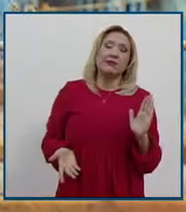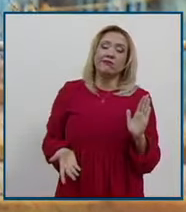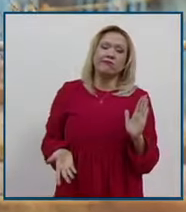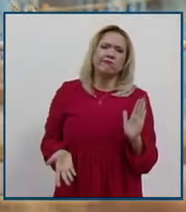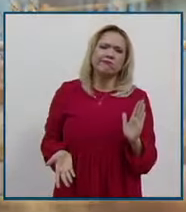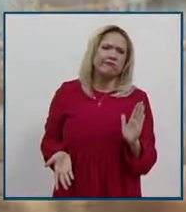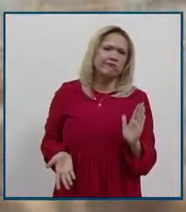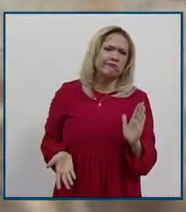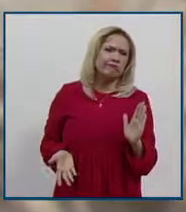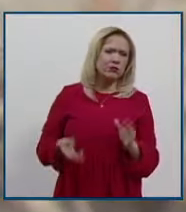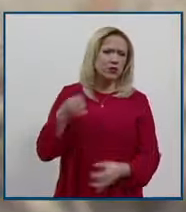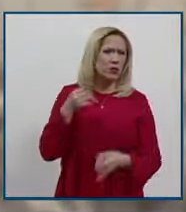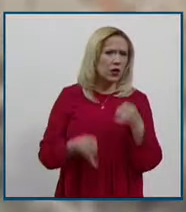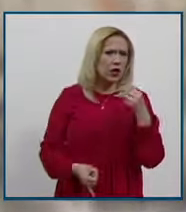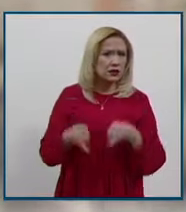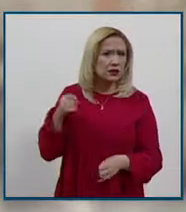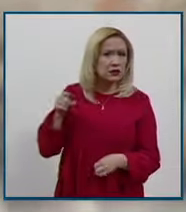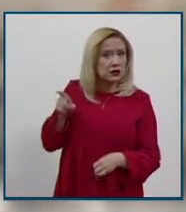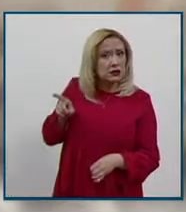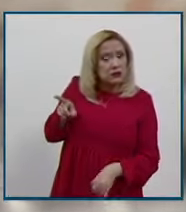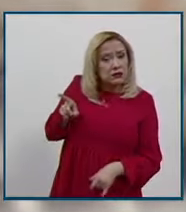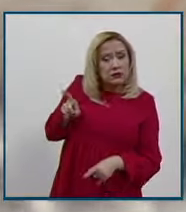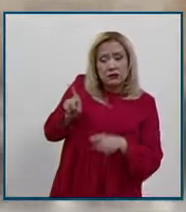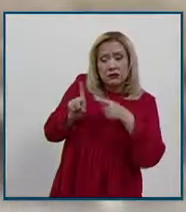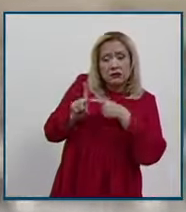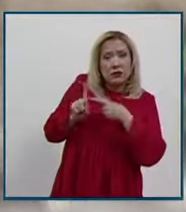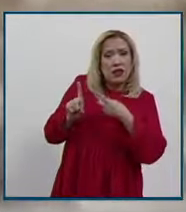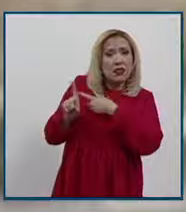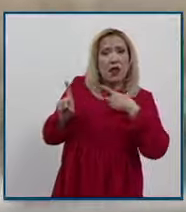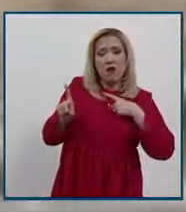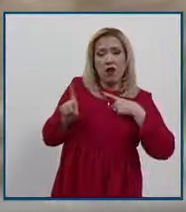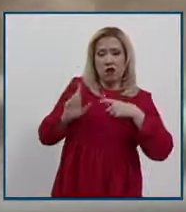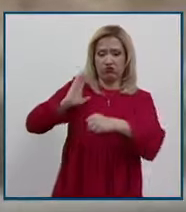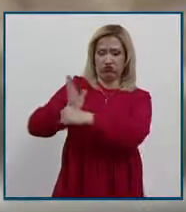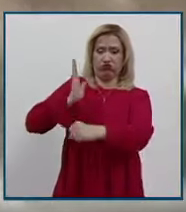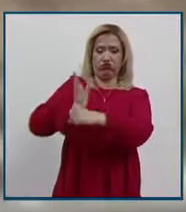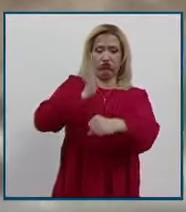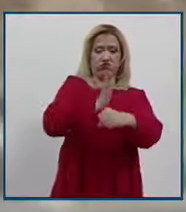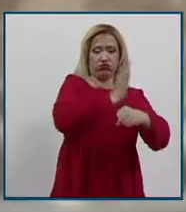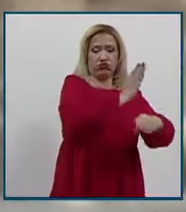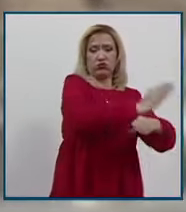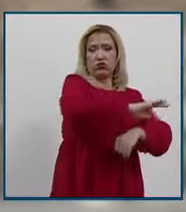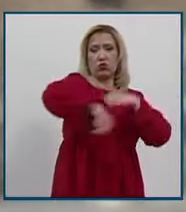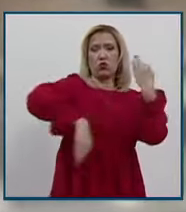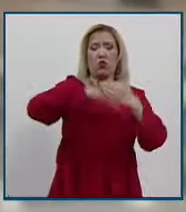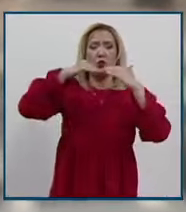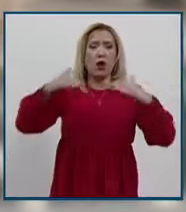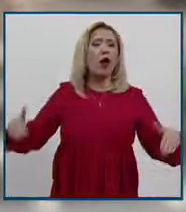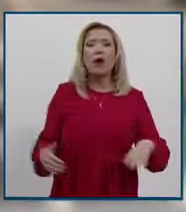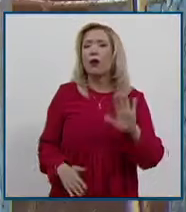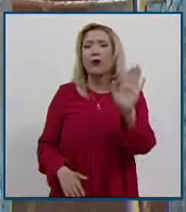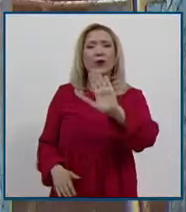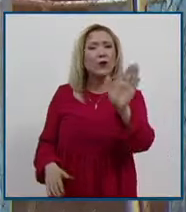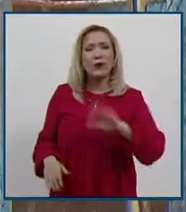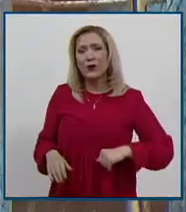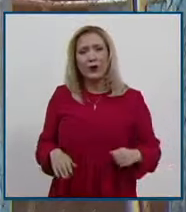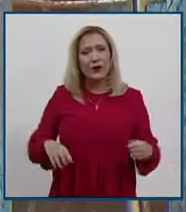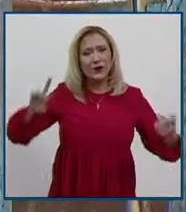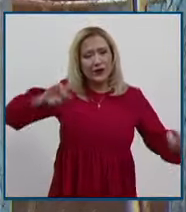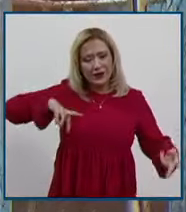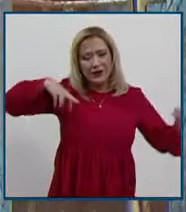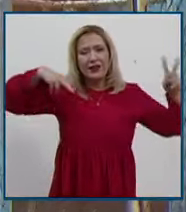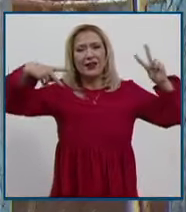implica que el juzgador indefectiblemente debe imponerla en todos los casos en lugar de otra medida menos gravosa e